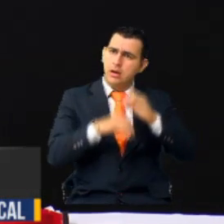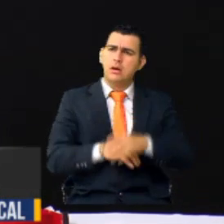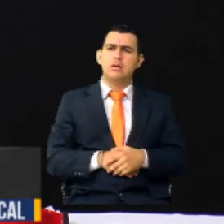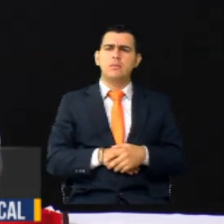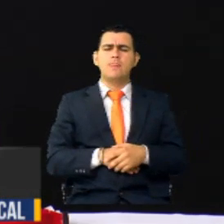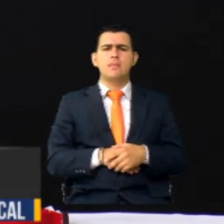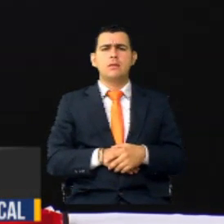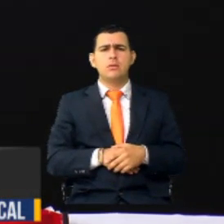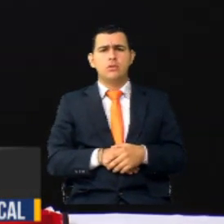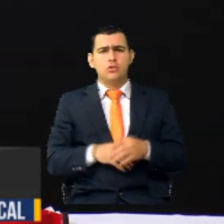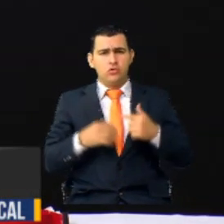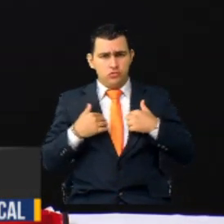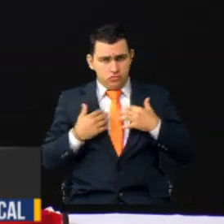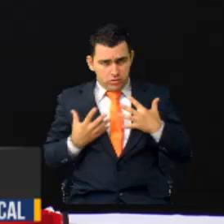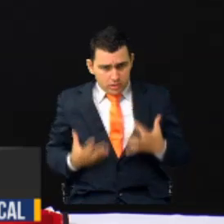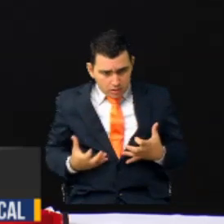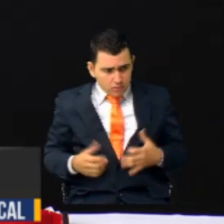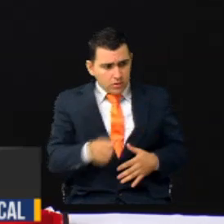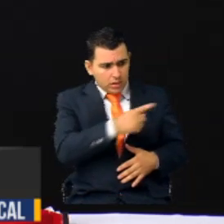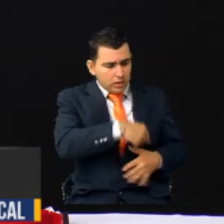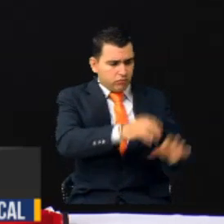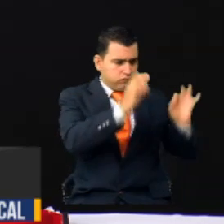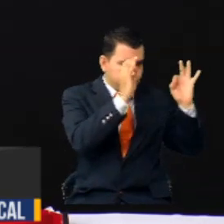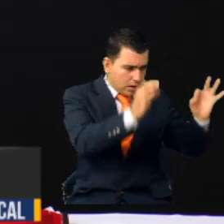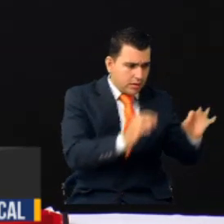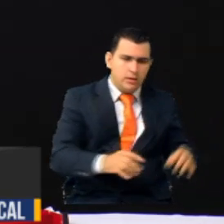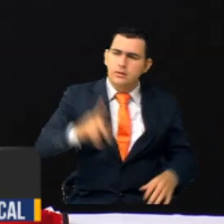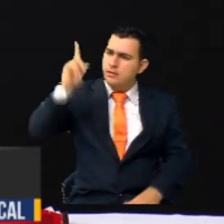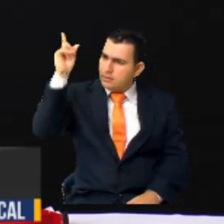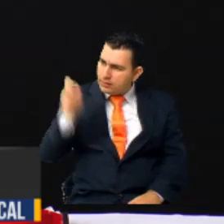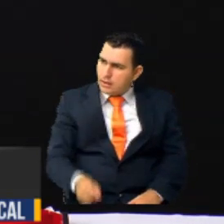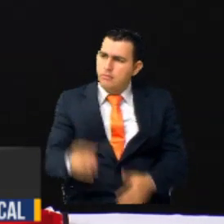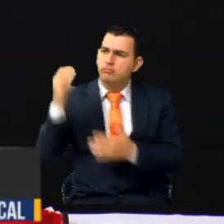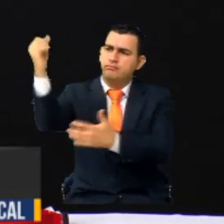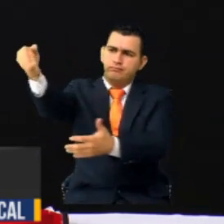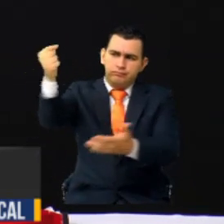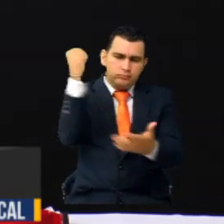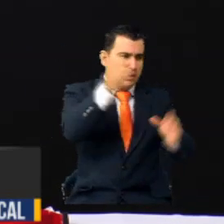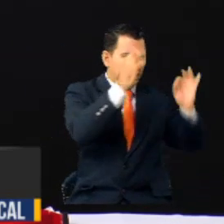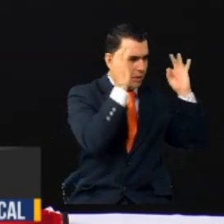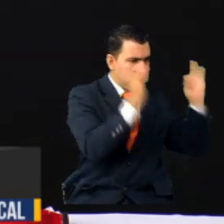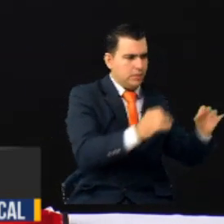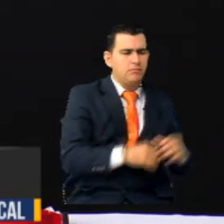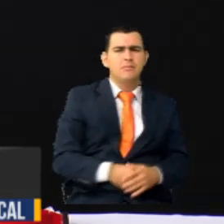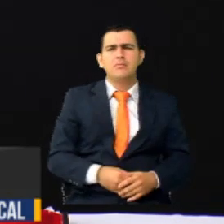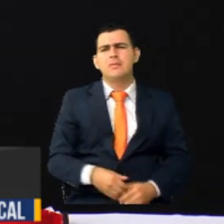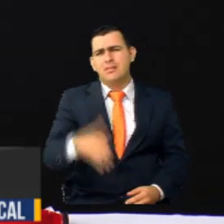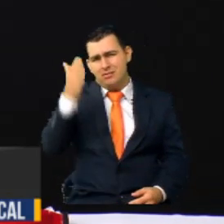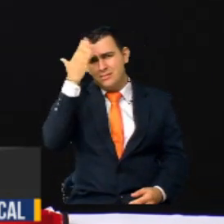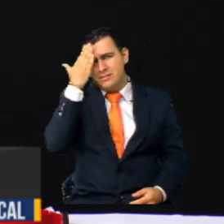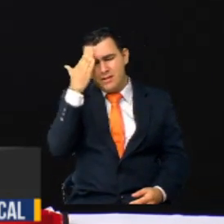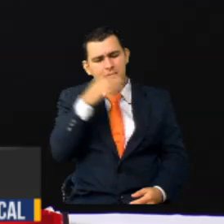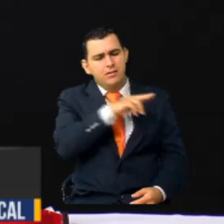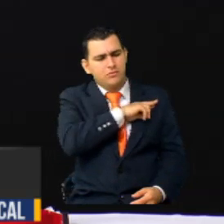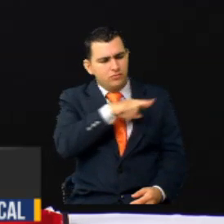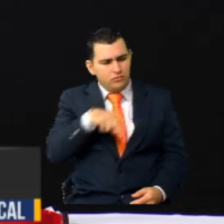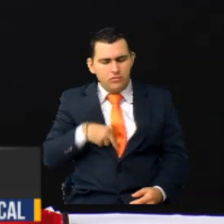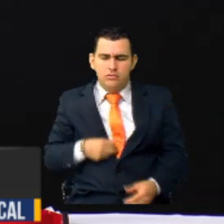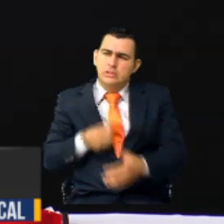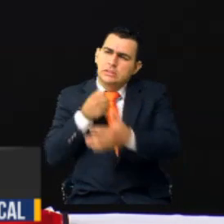nosotros queremos solicitar calidad, debemos darle calidad a los maestros. Nosotros hemos venido proponiendo de